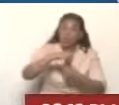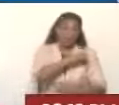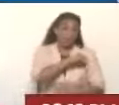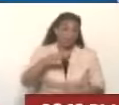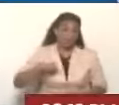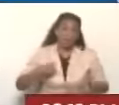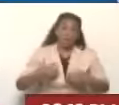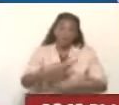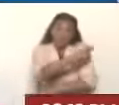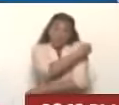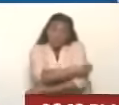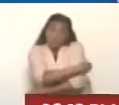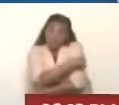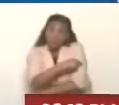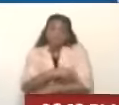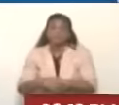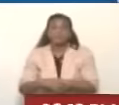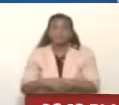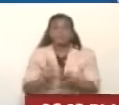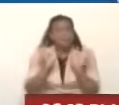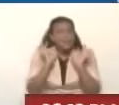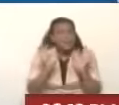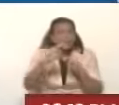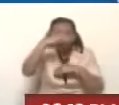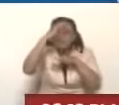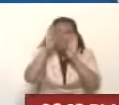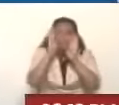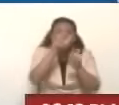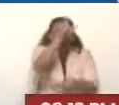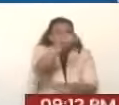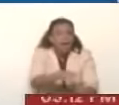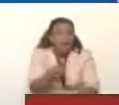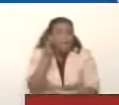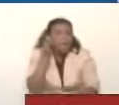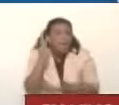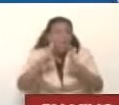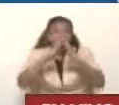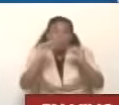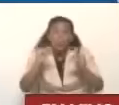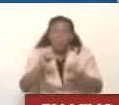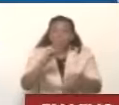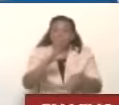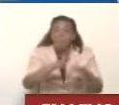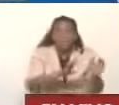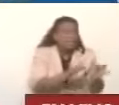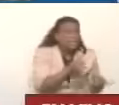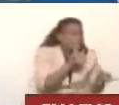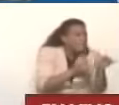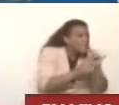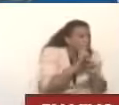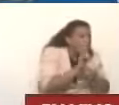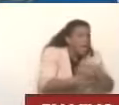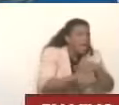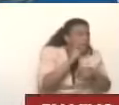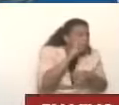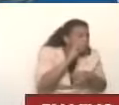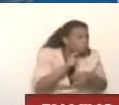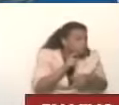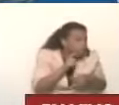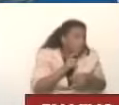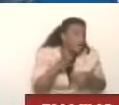hablado, para de manera muy especial atender a la mujer en todas las edades, desde que viene en la barriga la